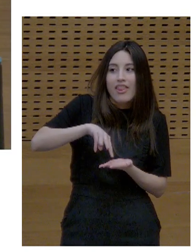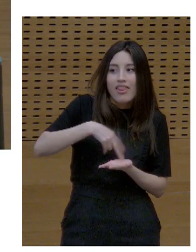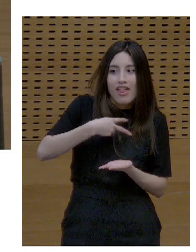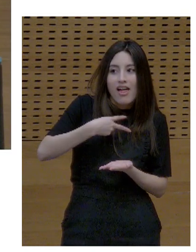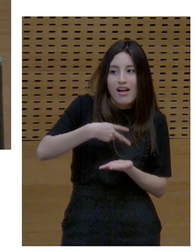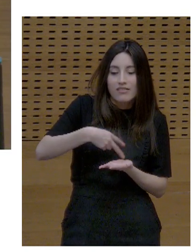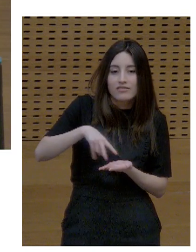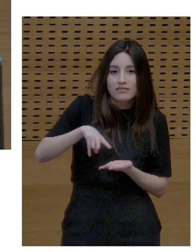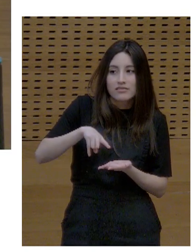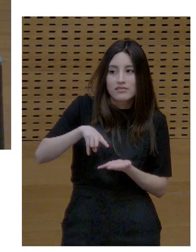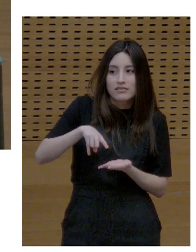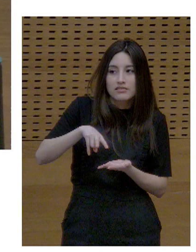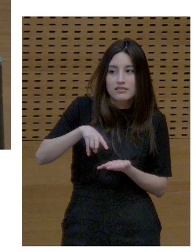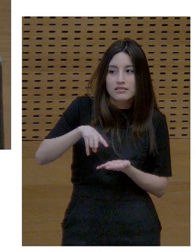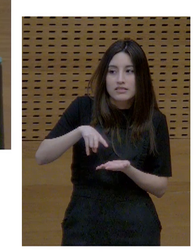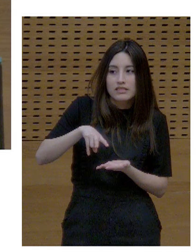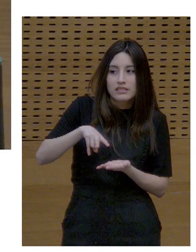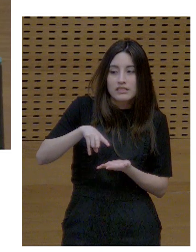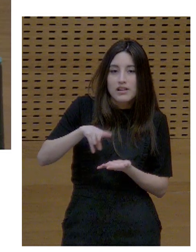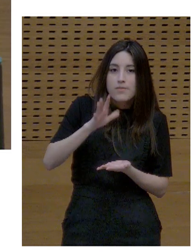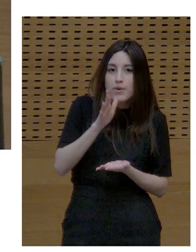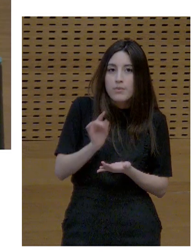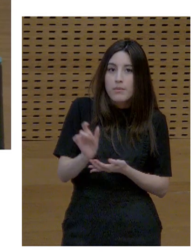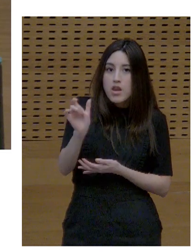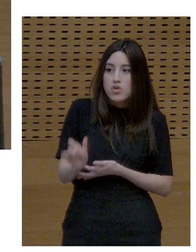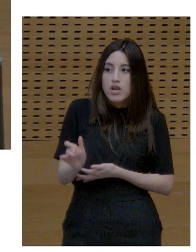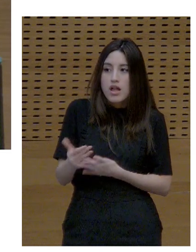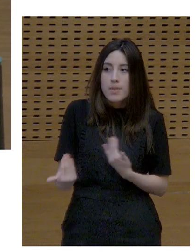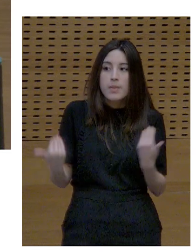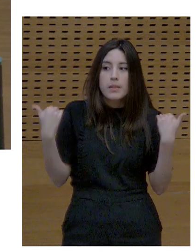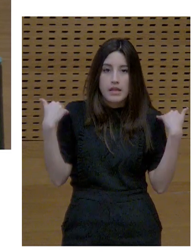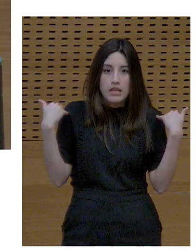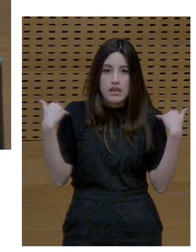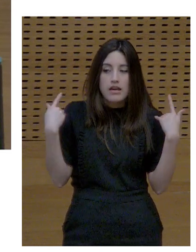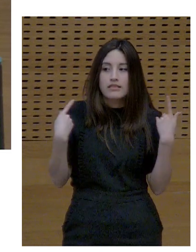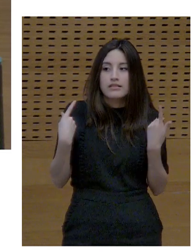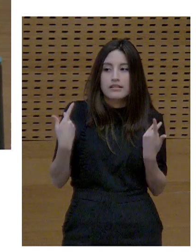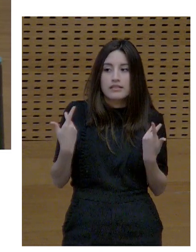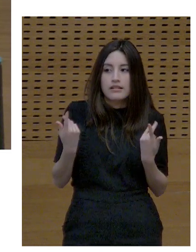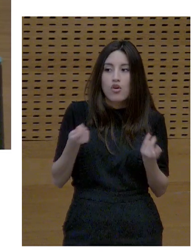dirigida por la coreógrafa Becky Siegel.